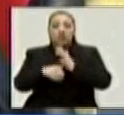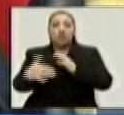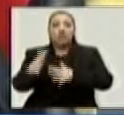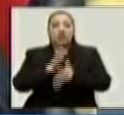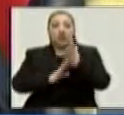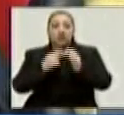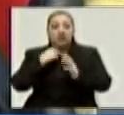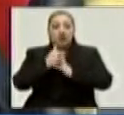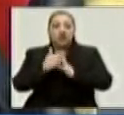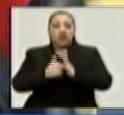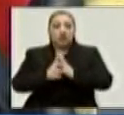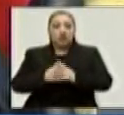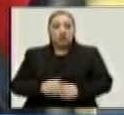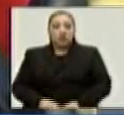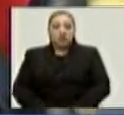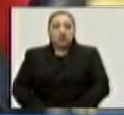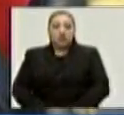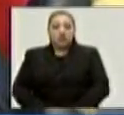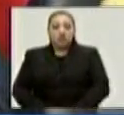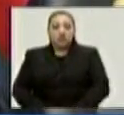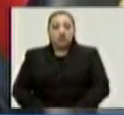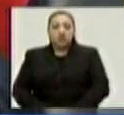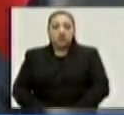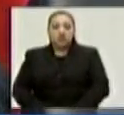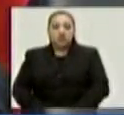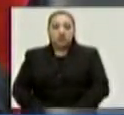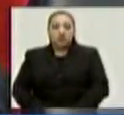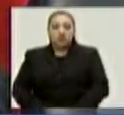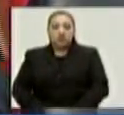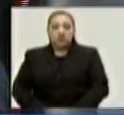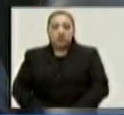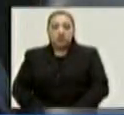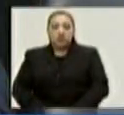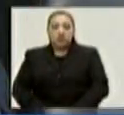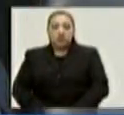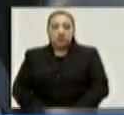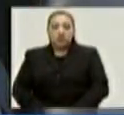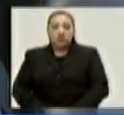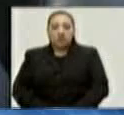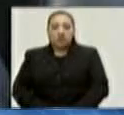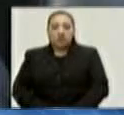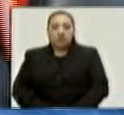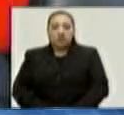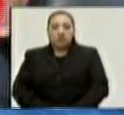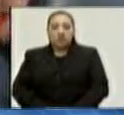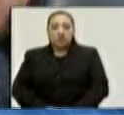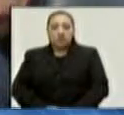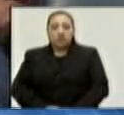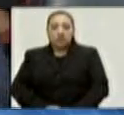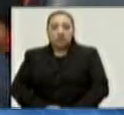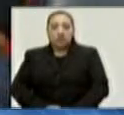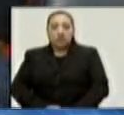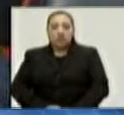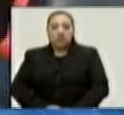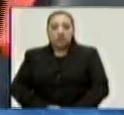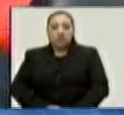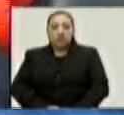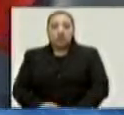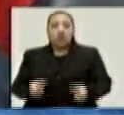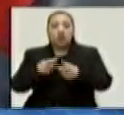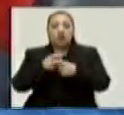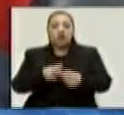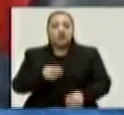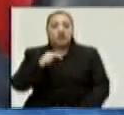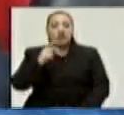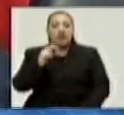sancionados en los artículos. Sí. Bendito, gracias, ministro. Saludamos la presencia del congresista Vázquez y damos inicio a la sesión, a